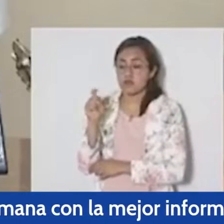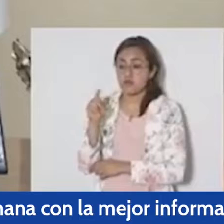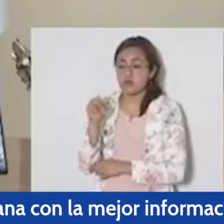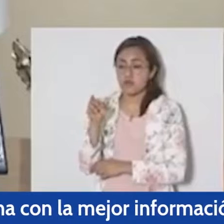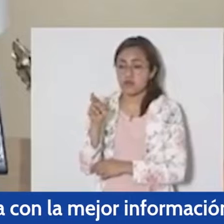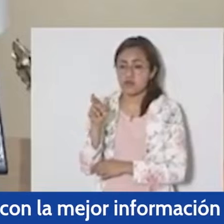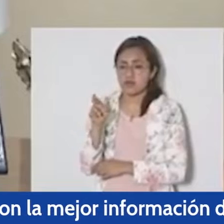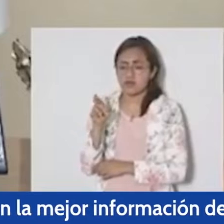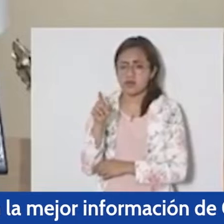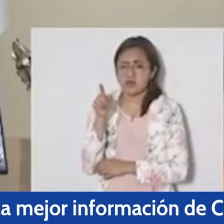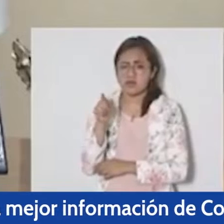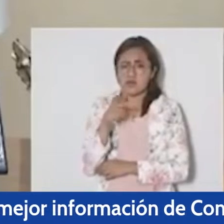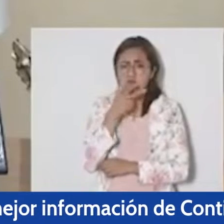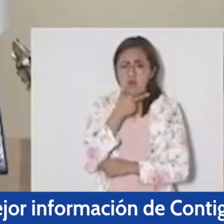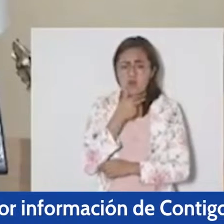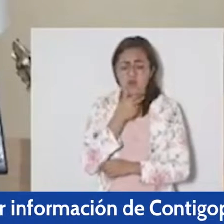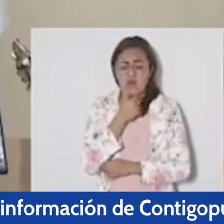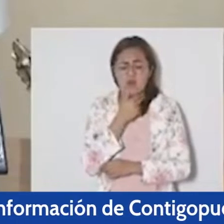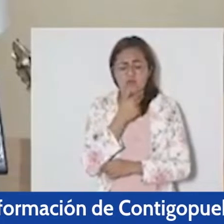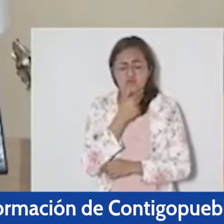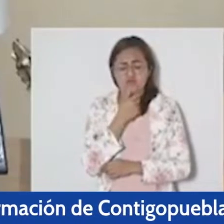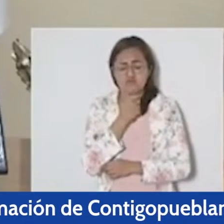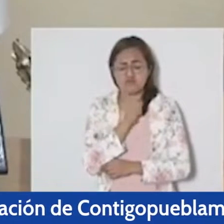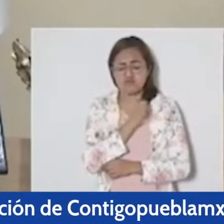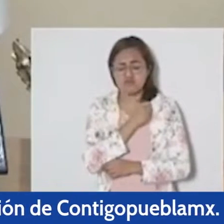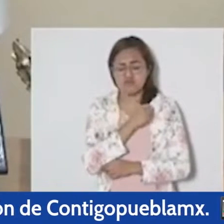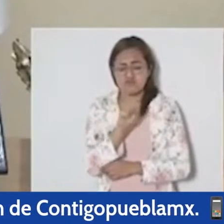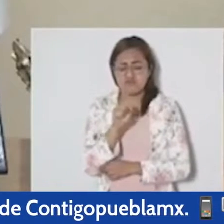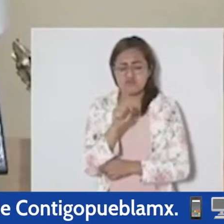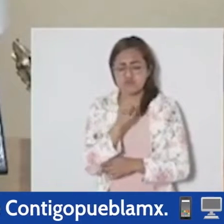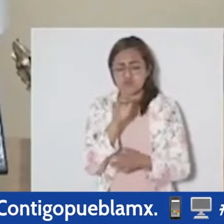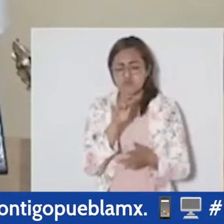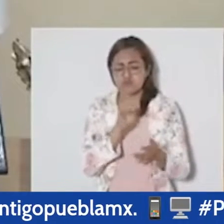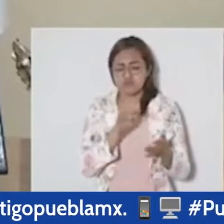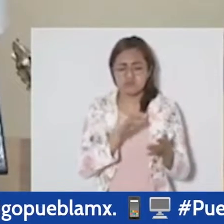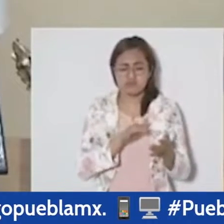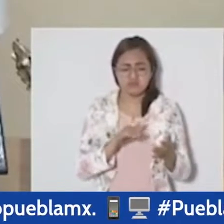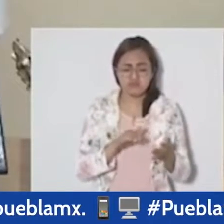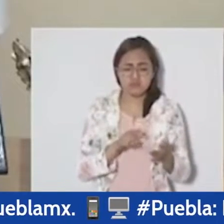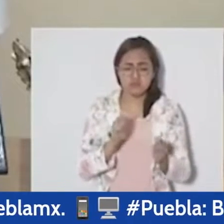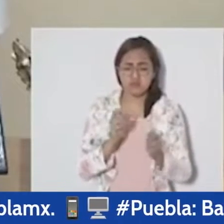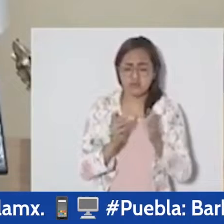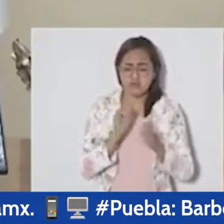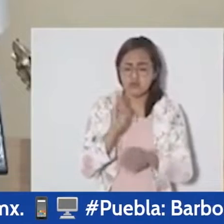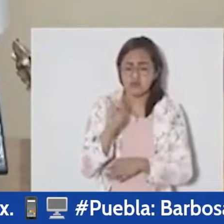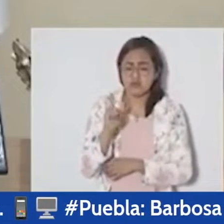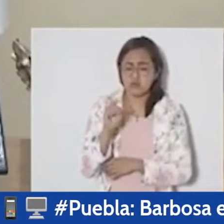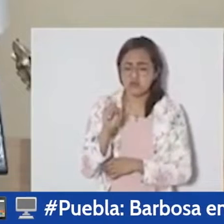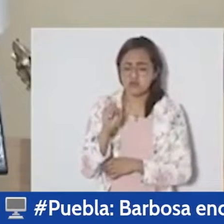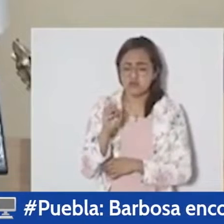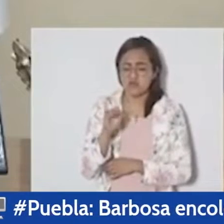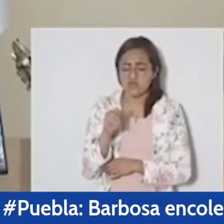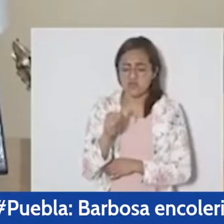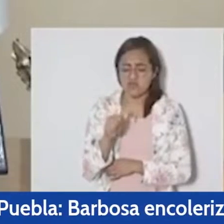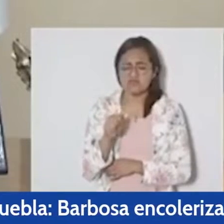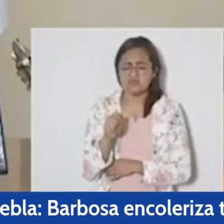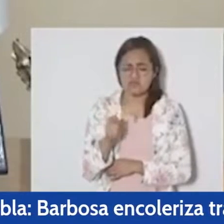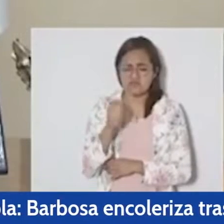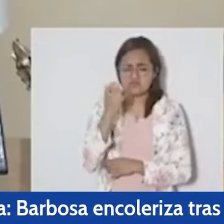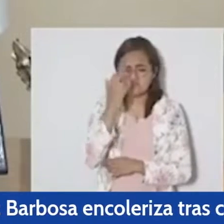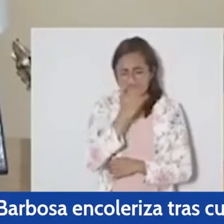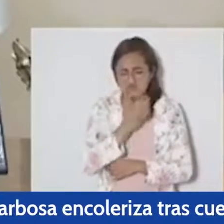lo común de la vida de muchas formas de analizar la